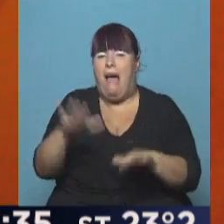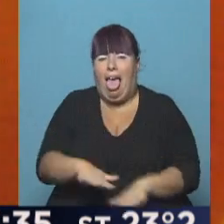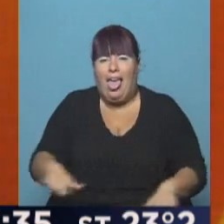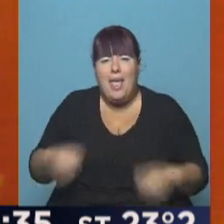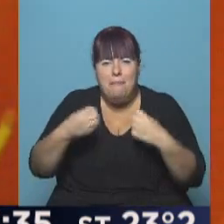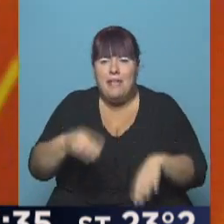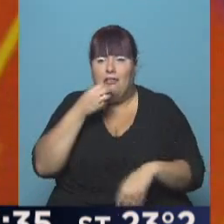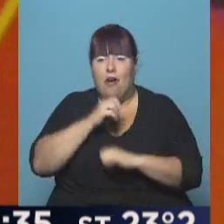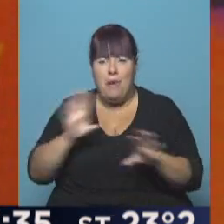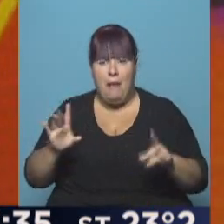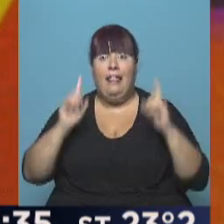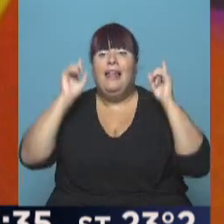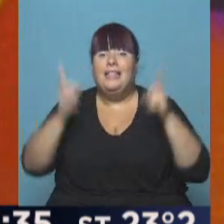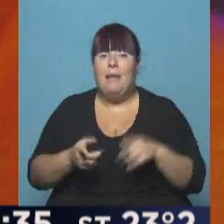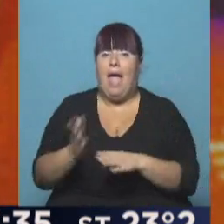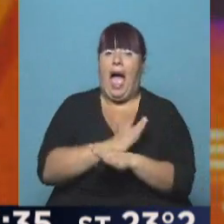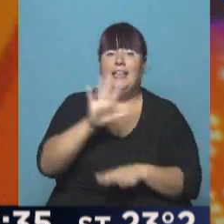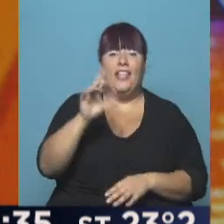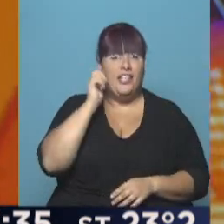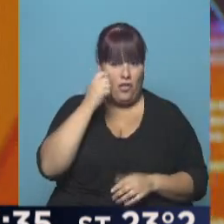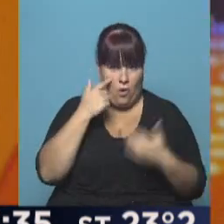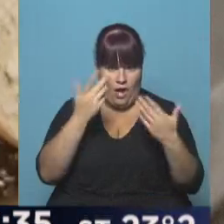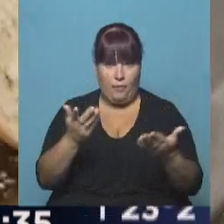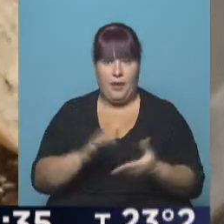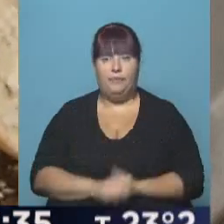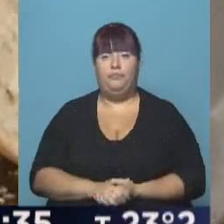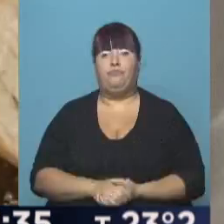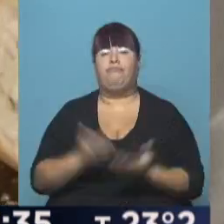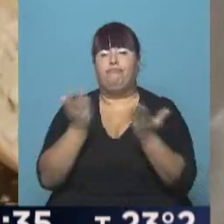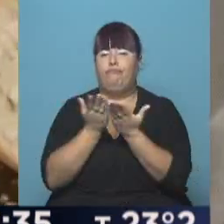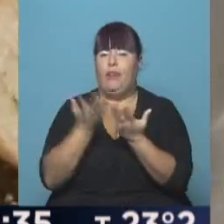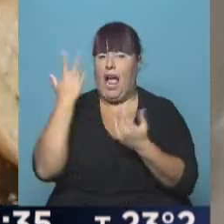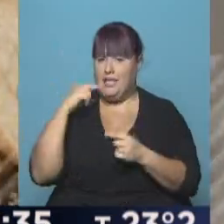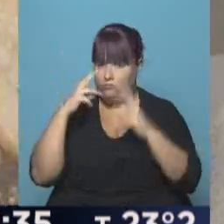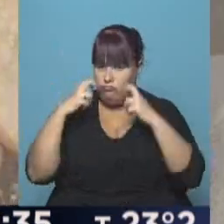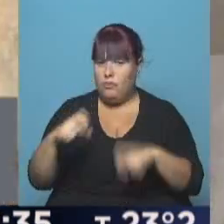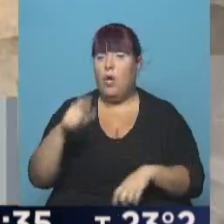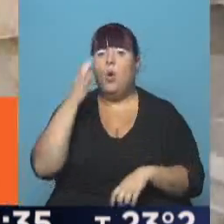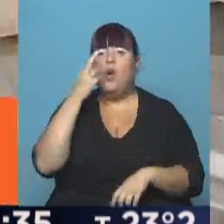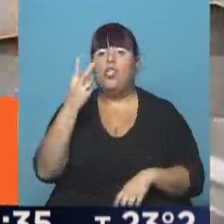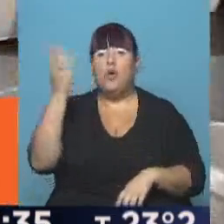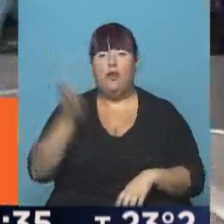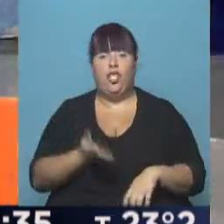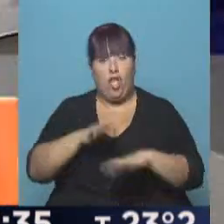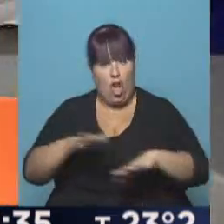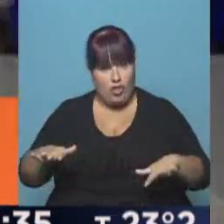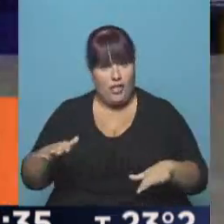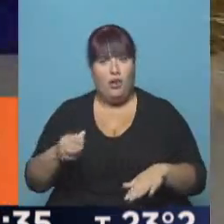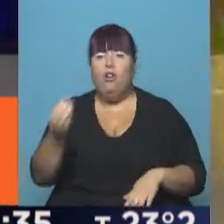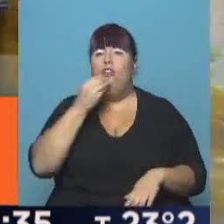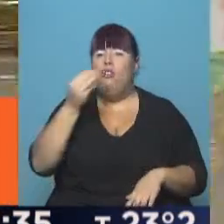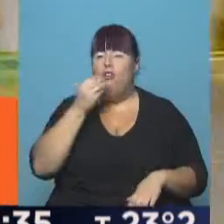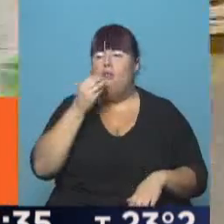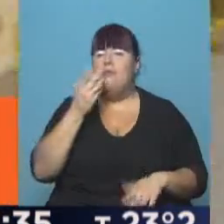muy chico inclusive antes de los cinco años fíjense este estudio realizado indica que el 42 por ciento de los chicos reciben